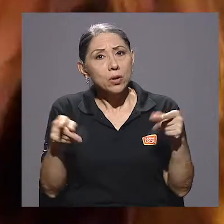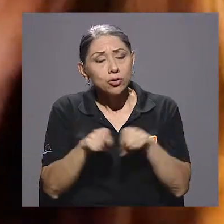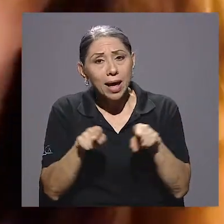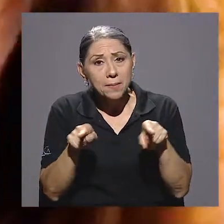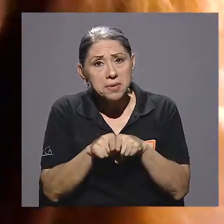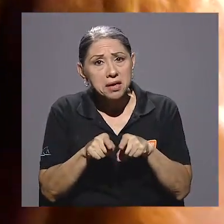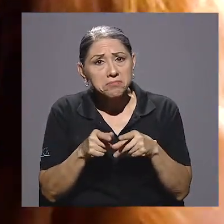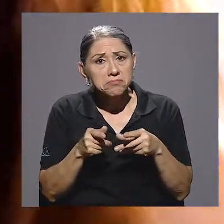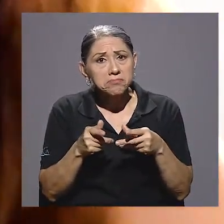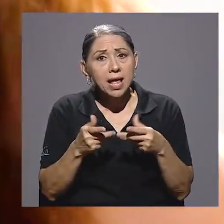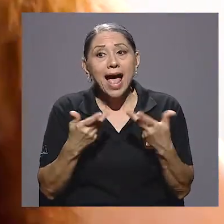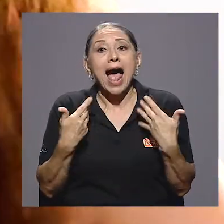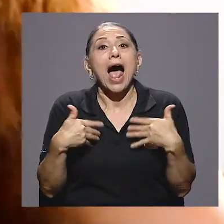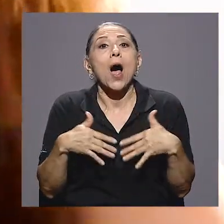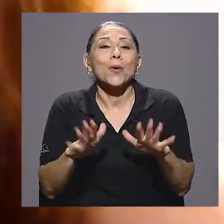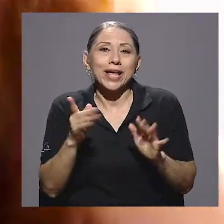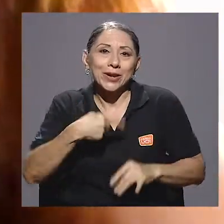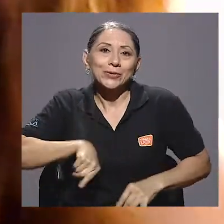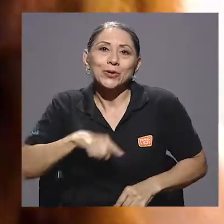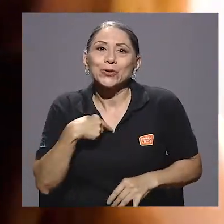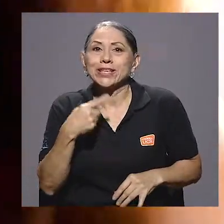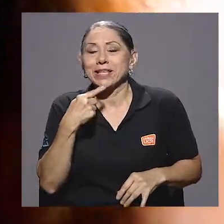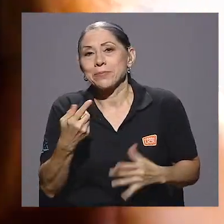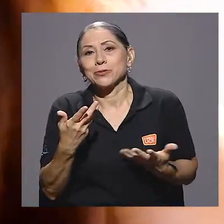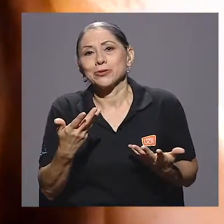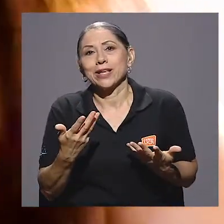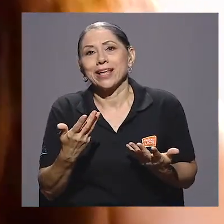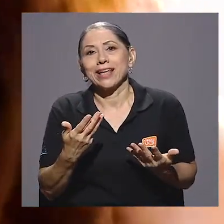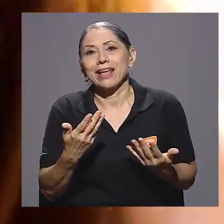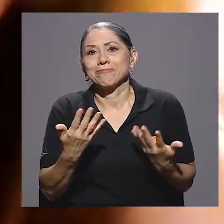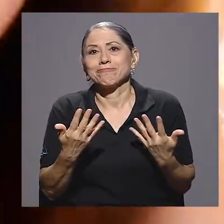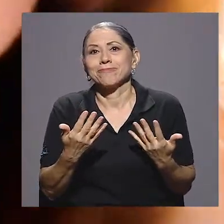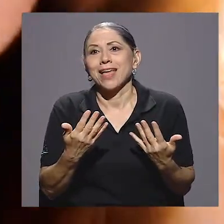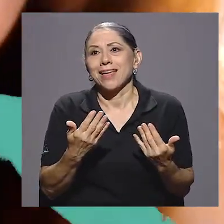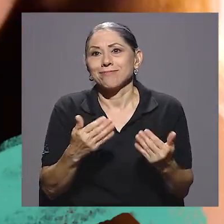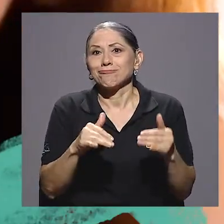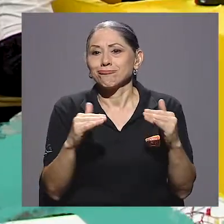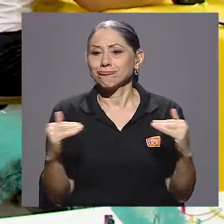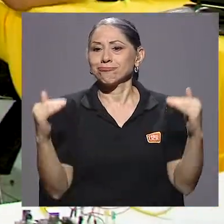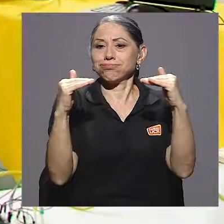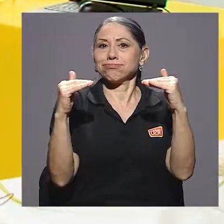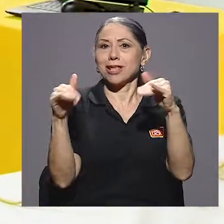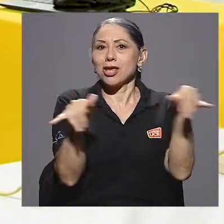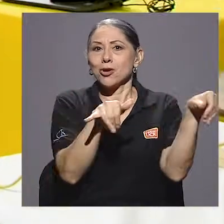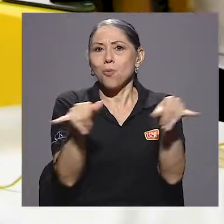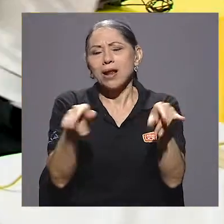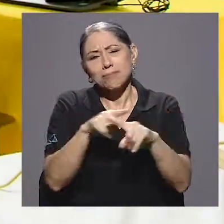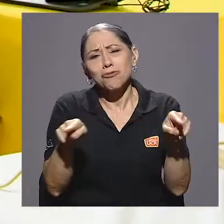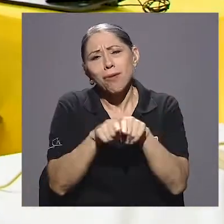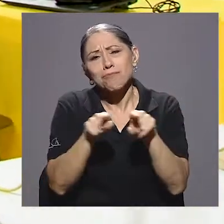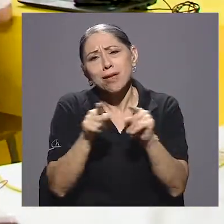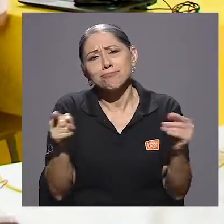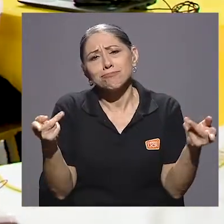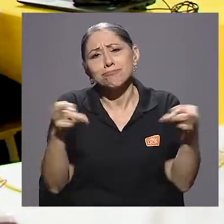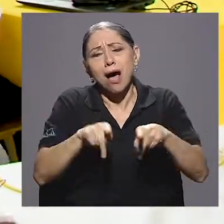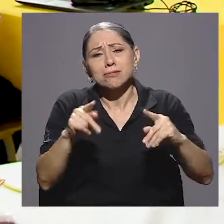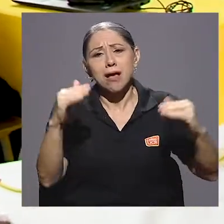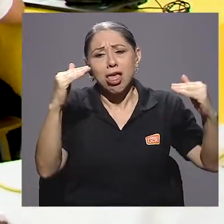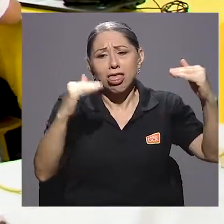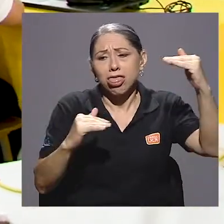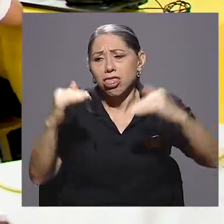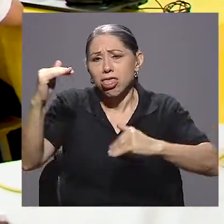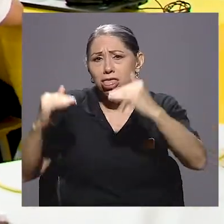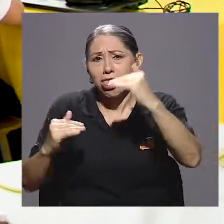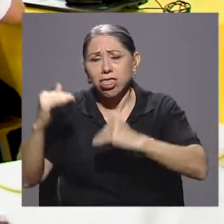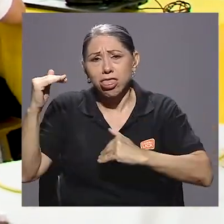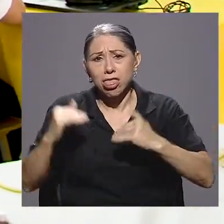adentro, aunque tenemos esa aspiración de que Iguala no está exento de desigualdades, ¿verdad? Los centros